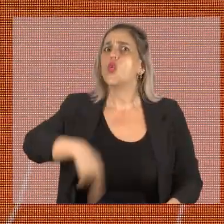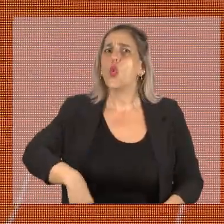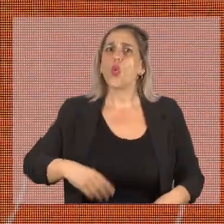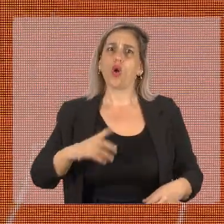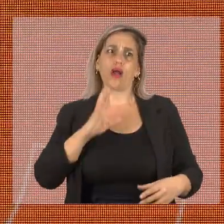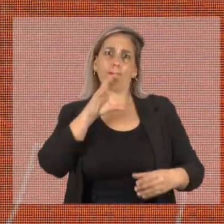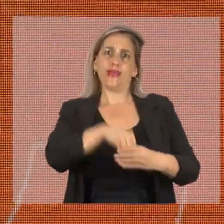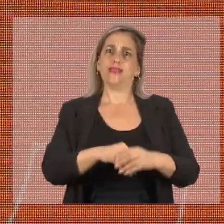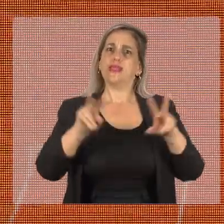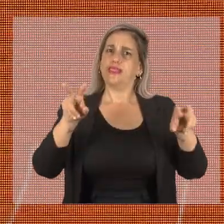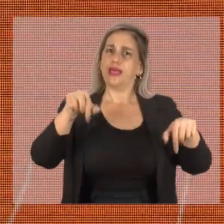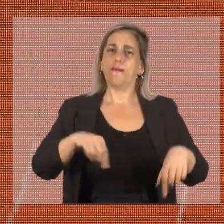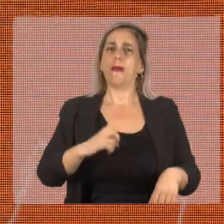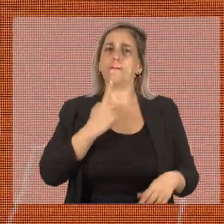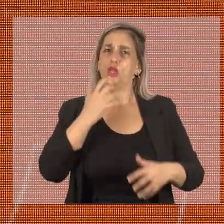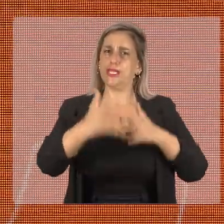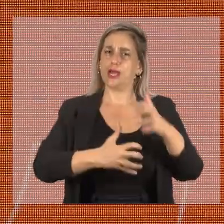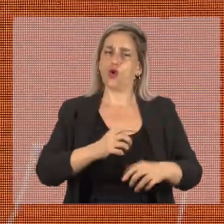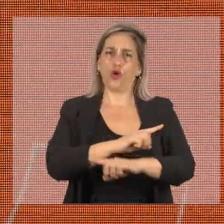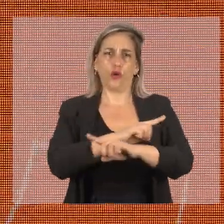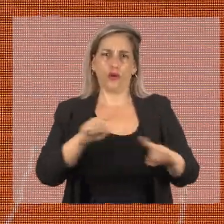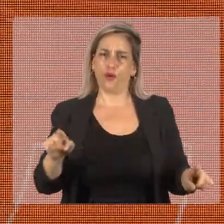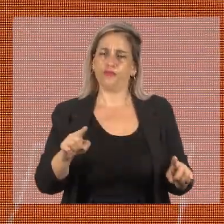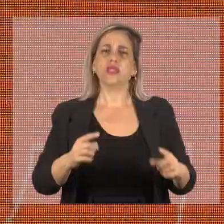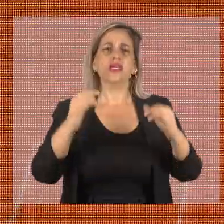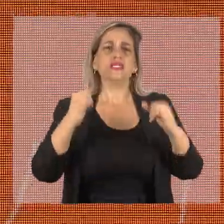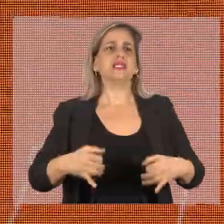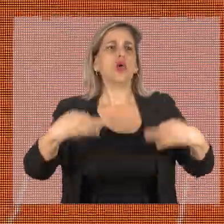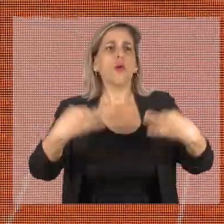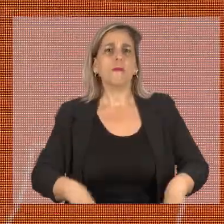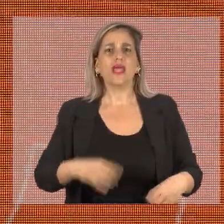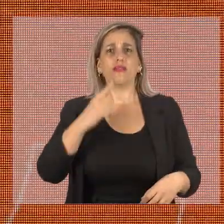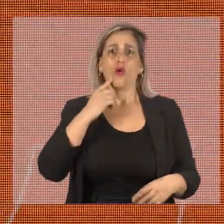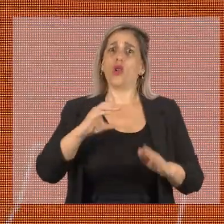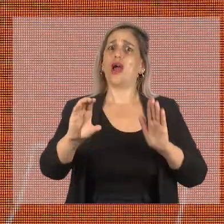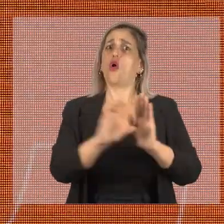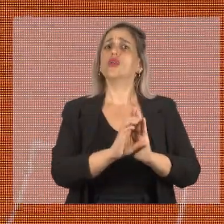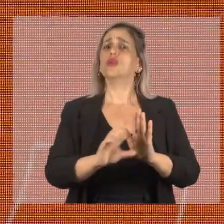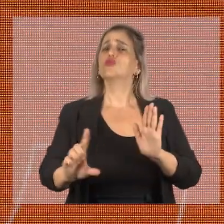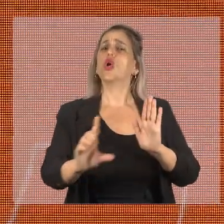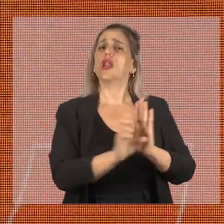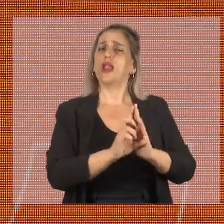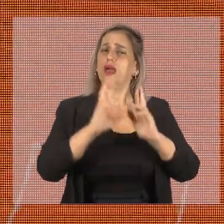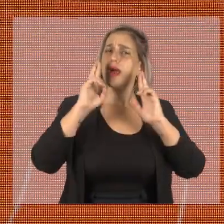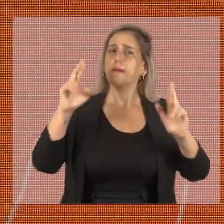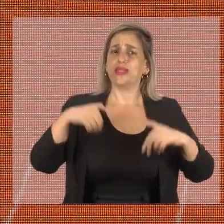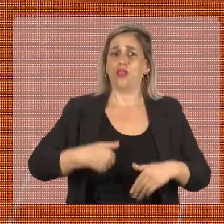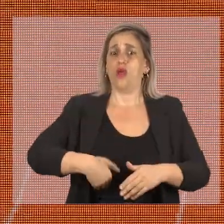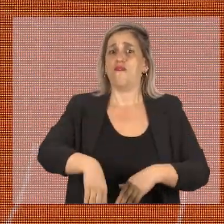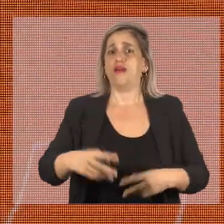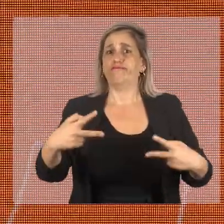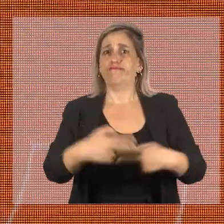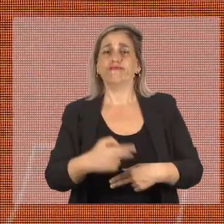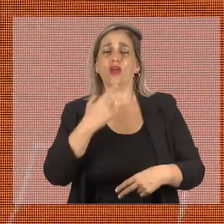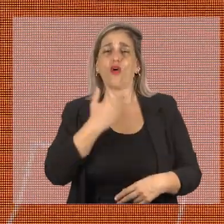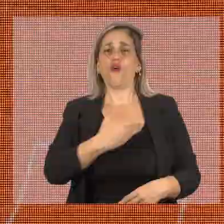la raya y nos inmiscuimos en la política partidaria cumpliendo rajatabla con la Constitución. Y en estos 458